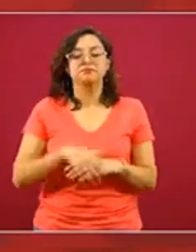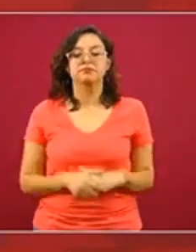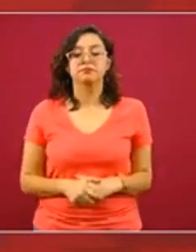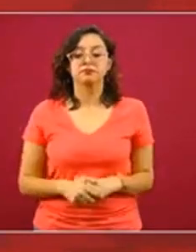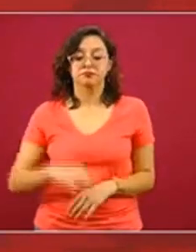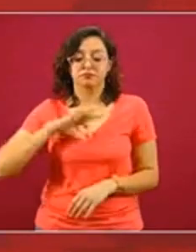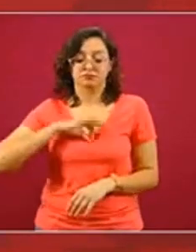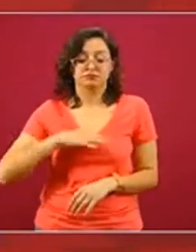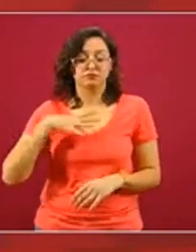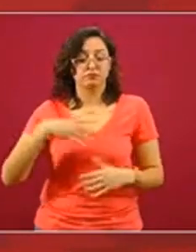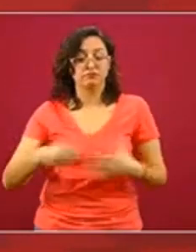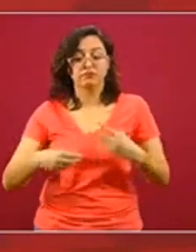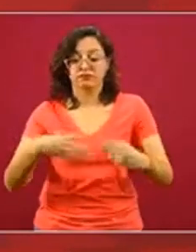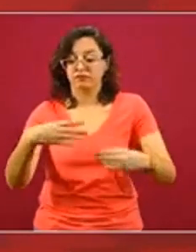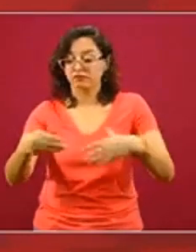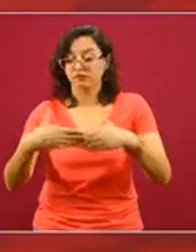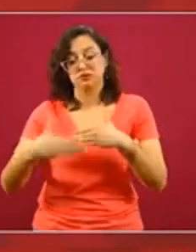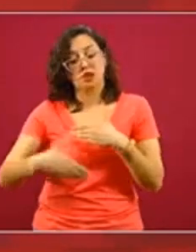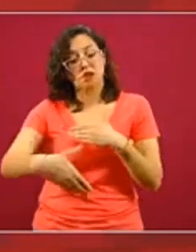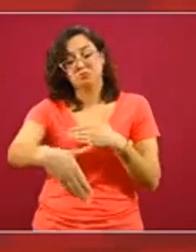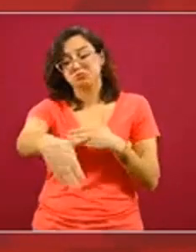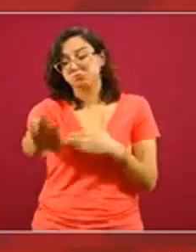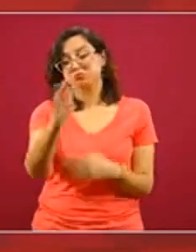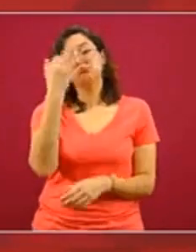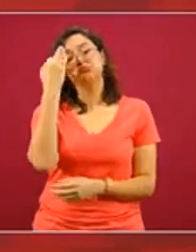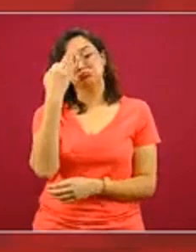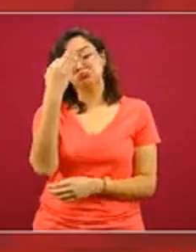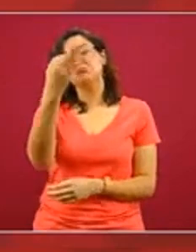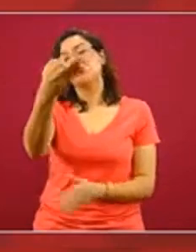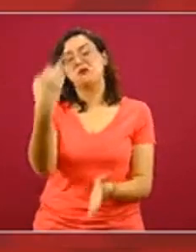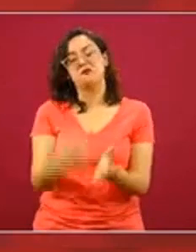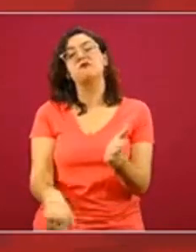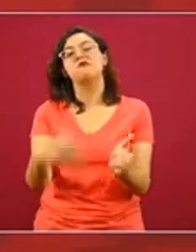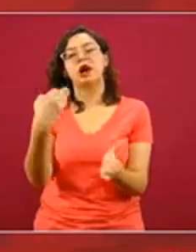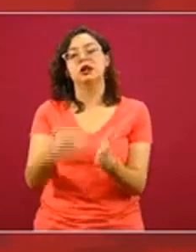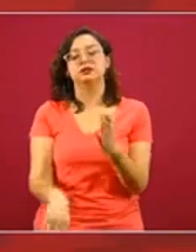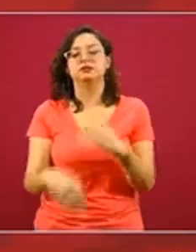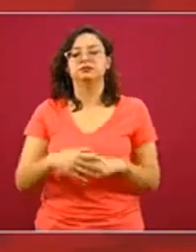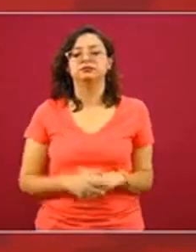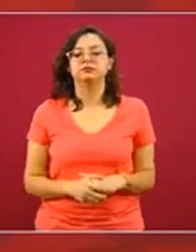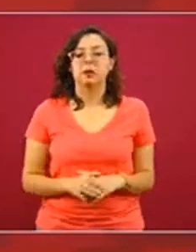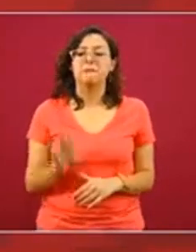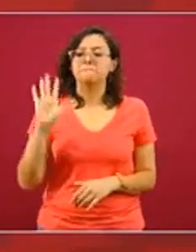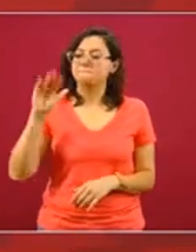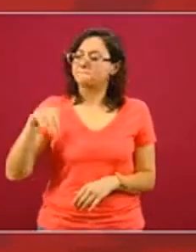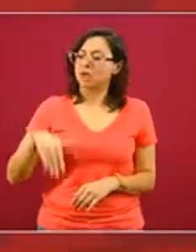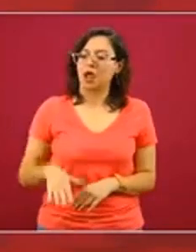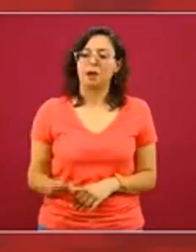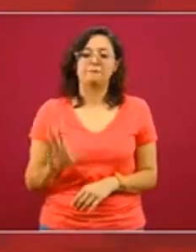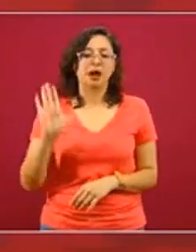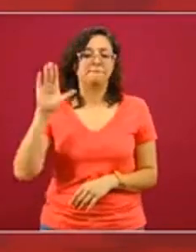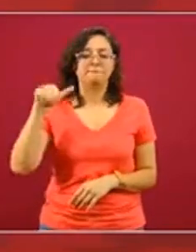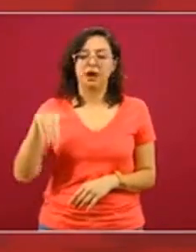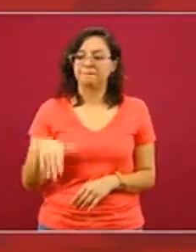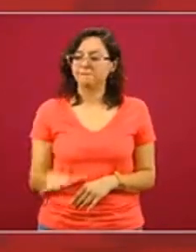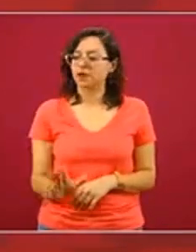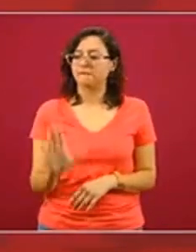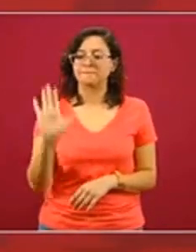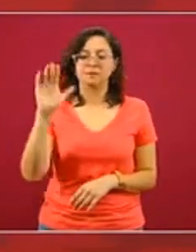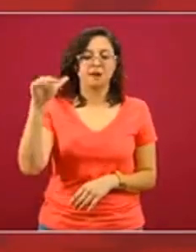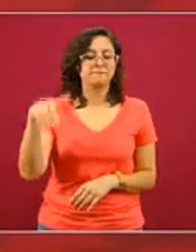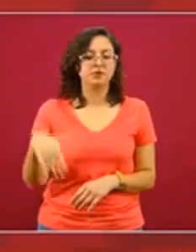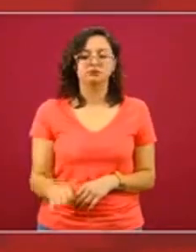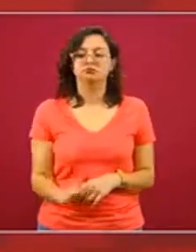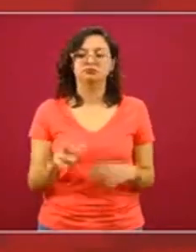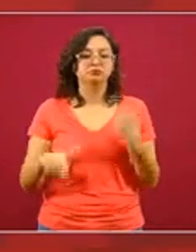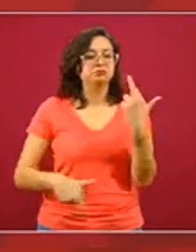falta varias semanas, como hemos comentado, tendrá las variaciones en las distintas